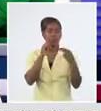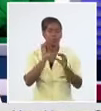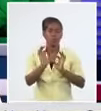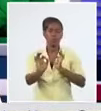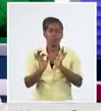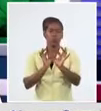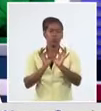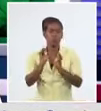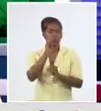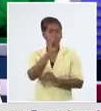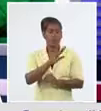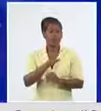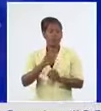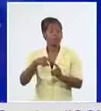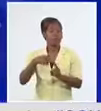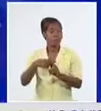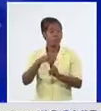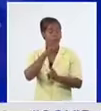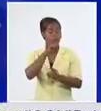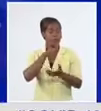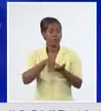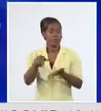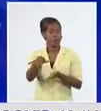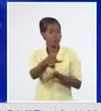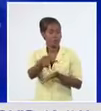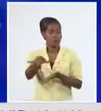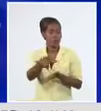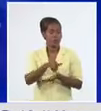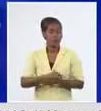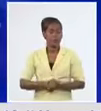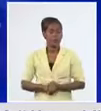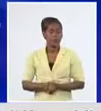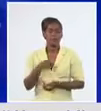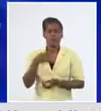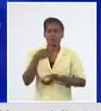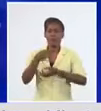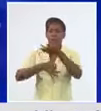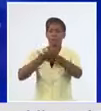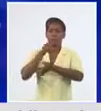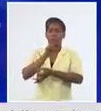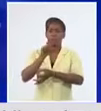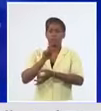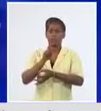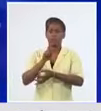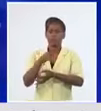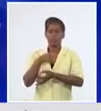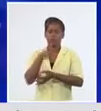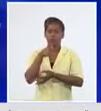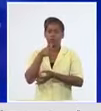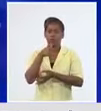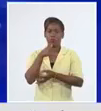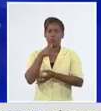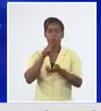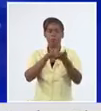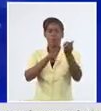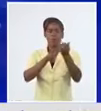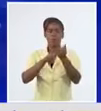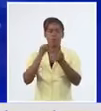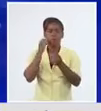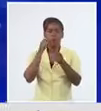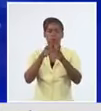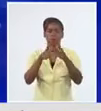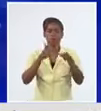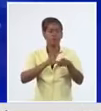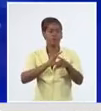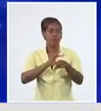los pacientes pediátricos. ¿Cuáles son hoy, doctora, las provincias que reportan más casos positivos en población pediátrica? Bueno,